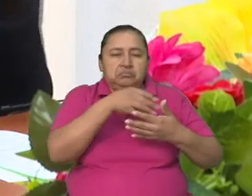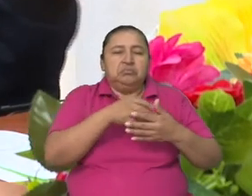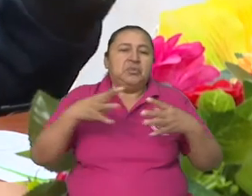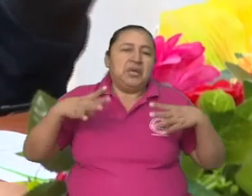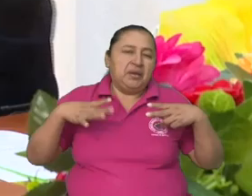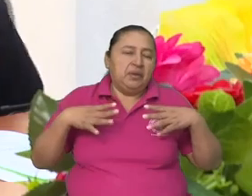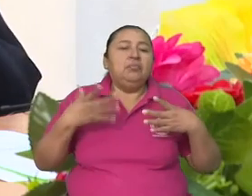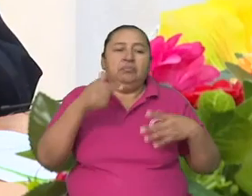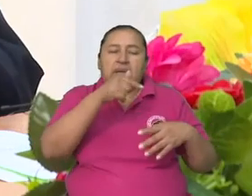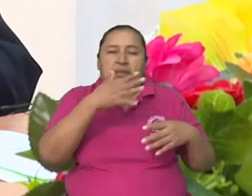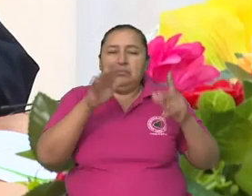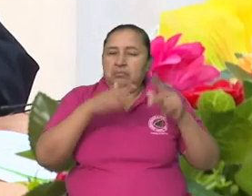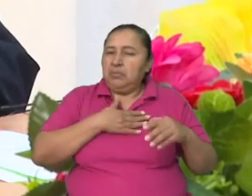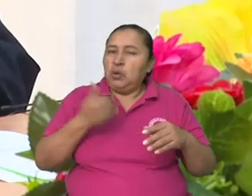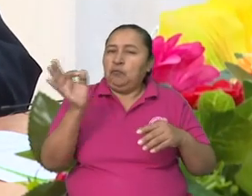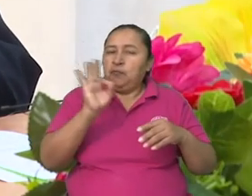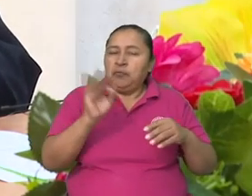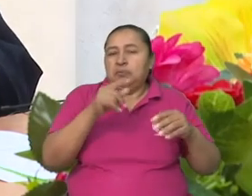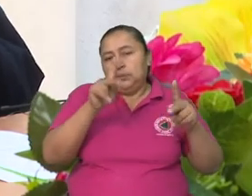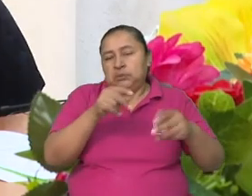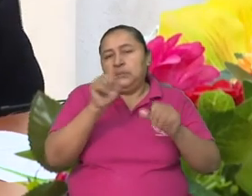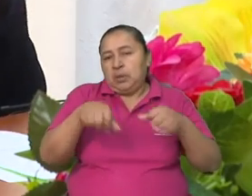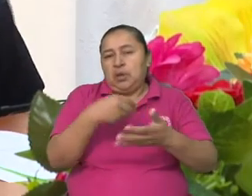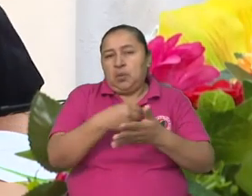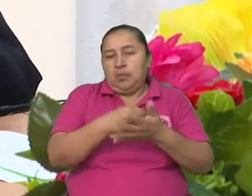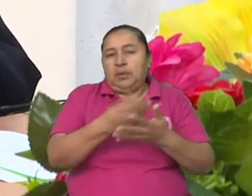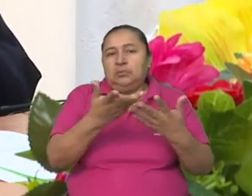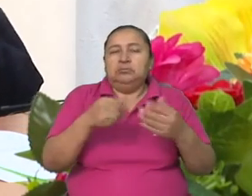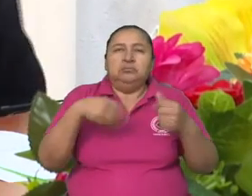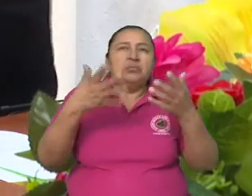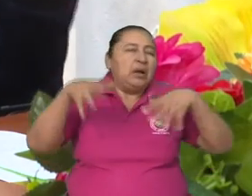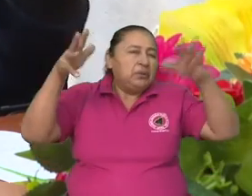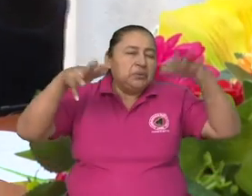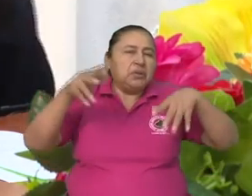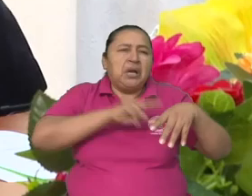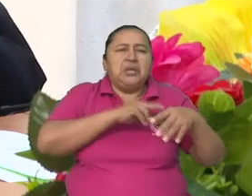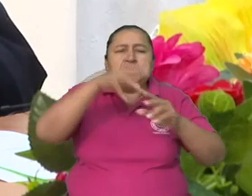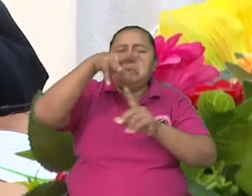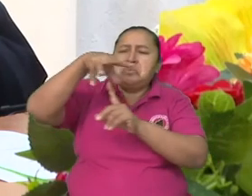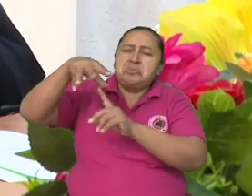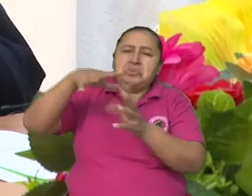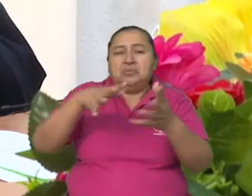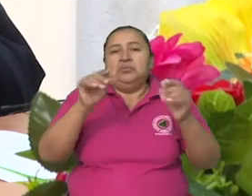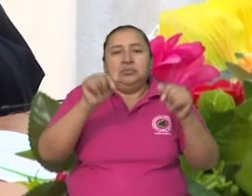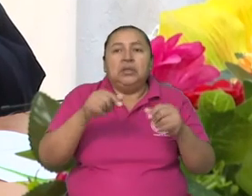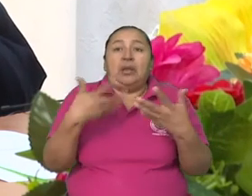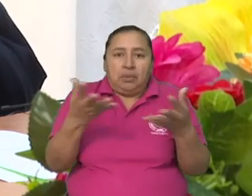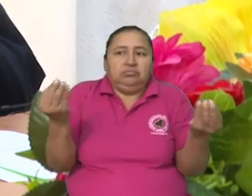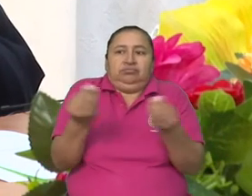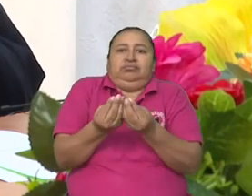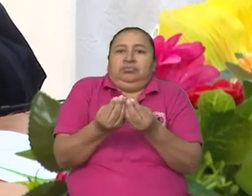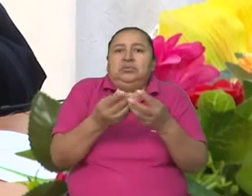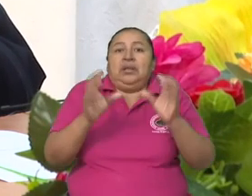la gente tenga mejores condiciones, ya por las cuestiones de lluvia. Ellos solo tienen unos ranchitos ahí y también se llena, todas